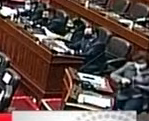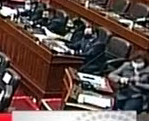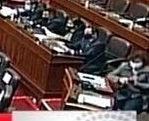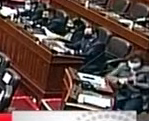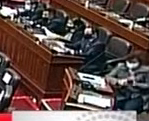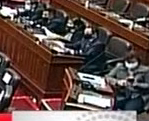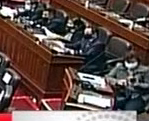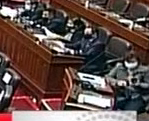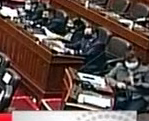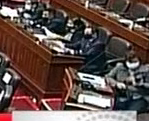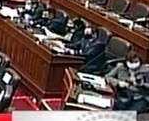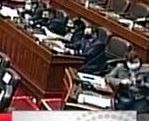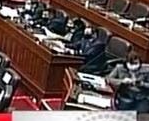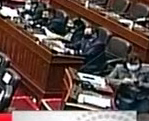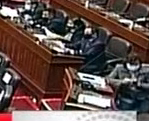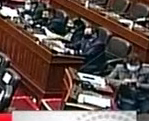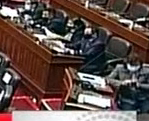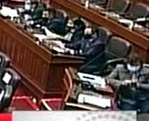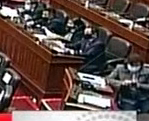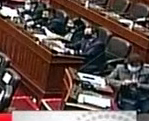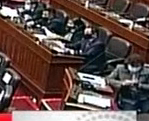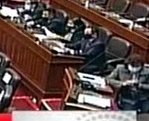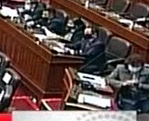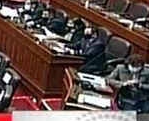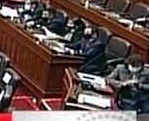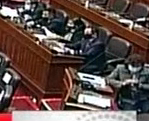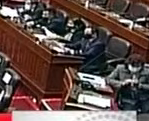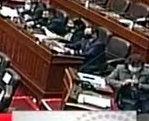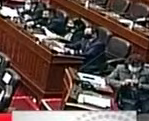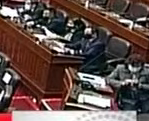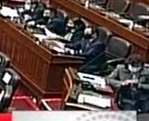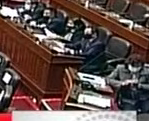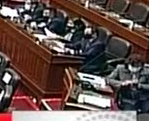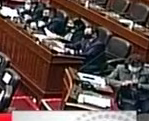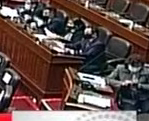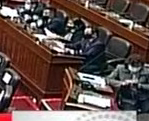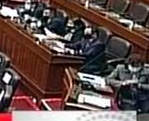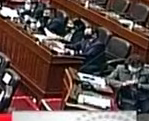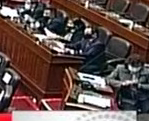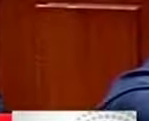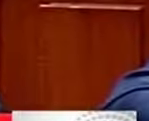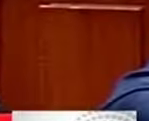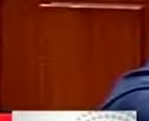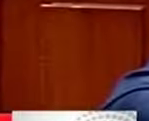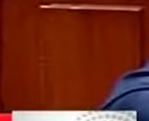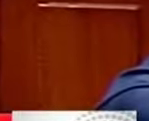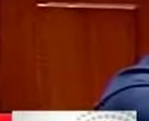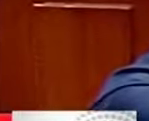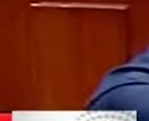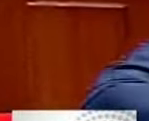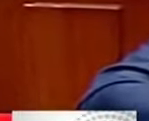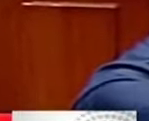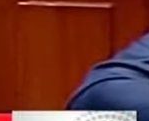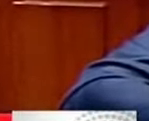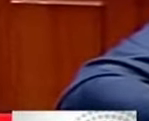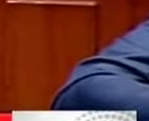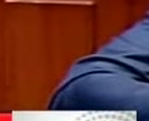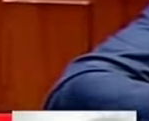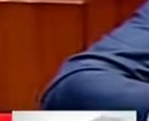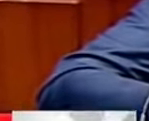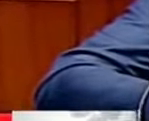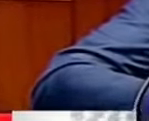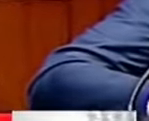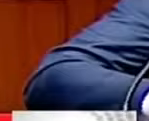tablero electrónico y también pues con el quórum reglamentario se dio inicio a esta sesión plenaria. Un